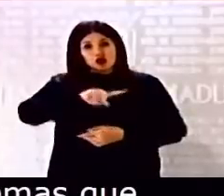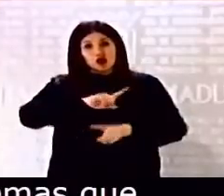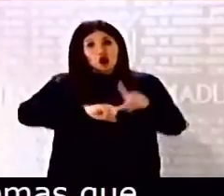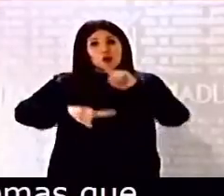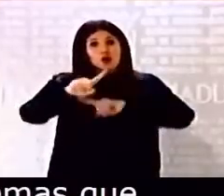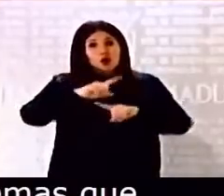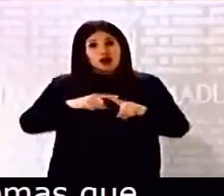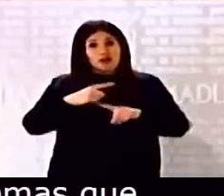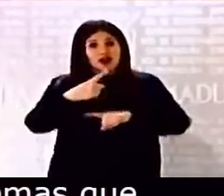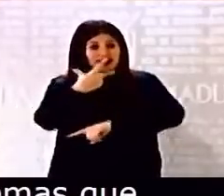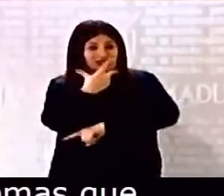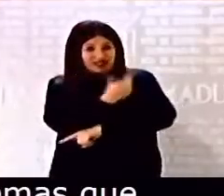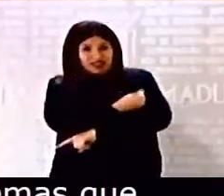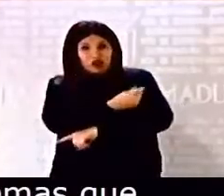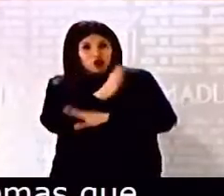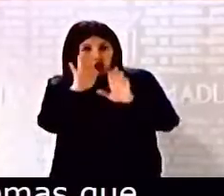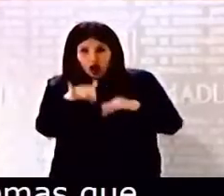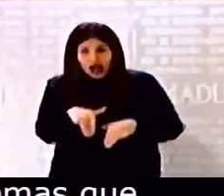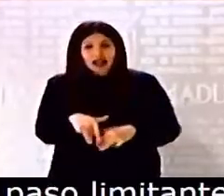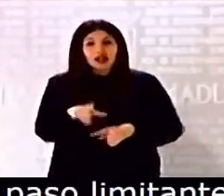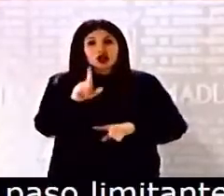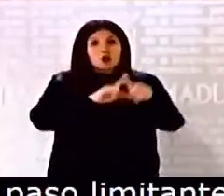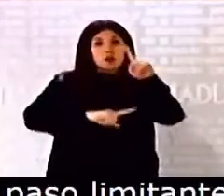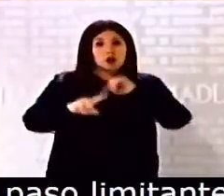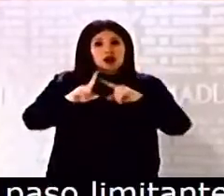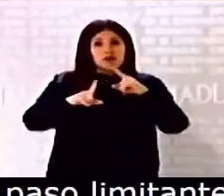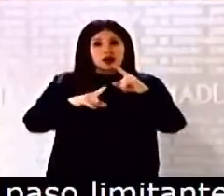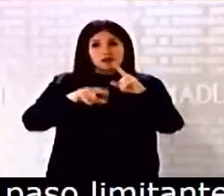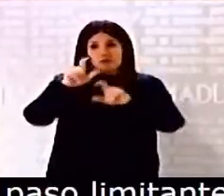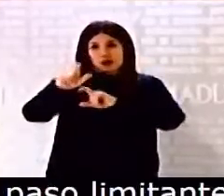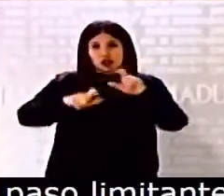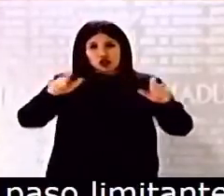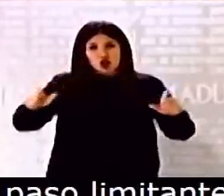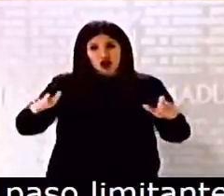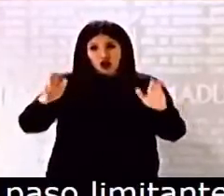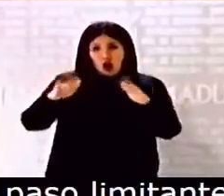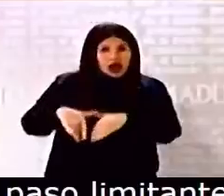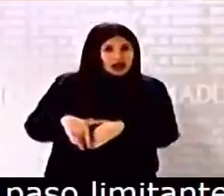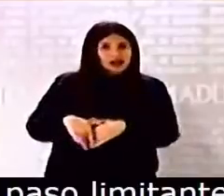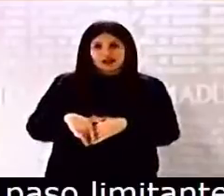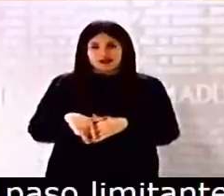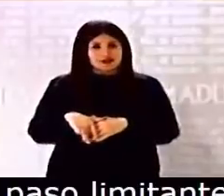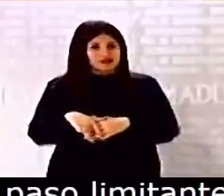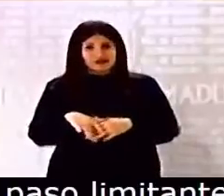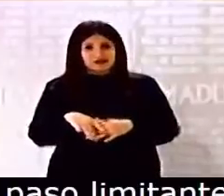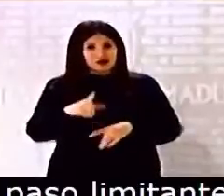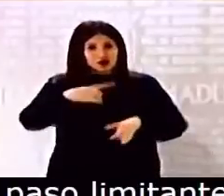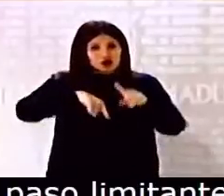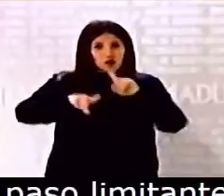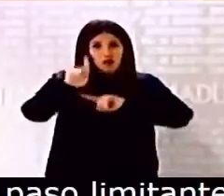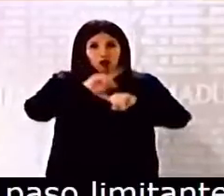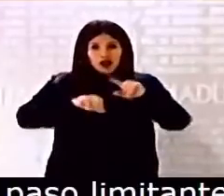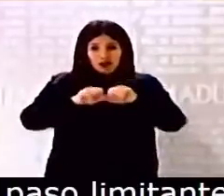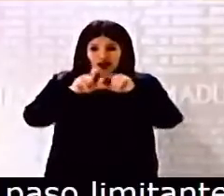de inyección, que no tenemos problema ni con las manos, que no tenemos problemas ni con los locales.